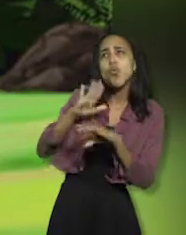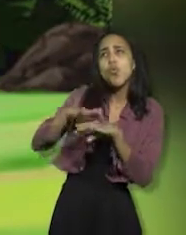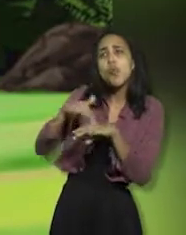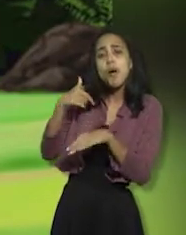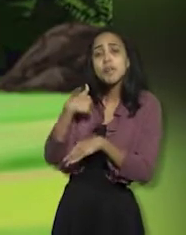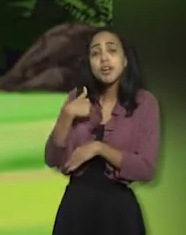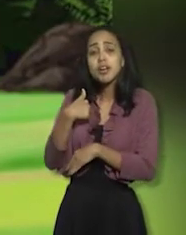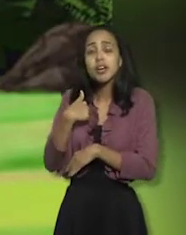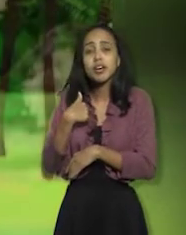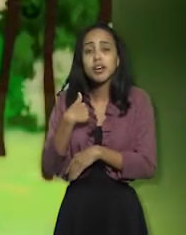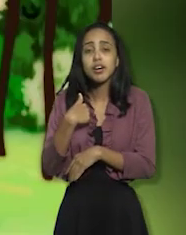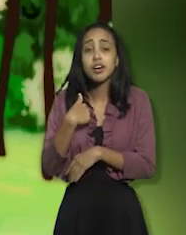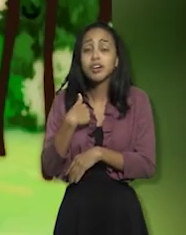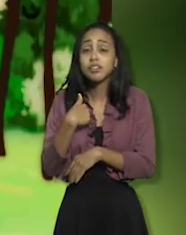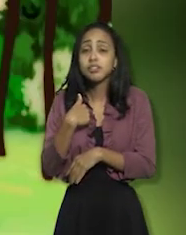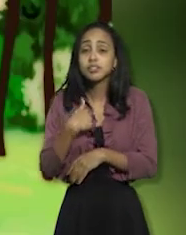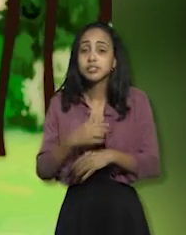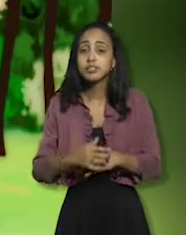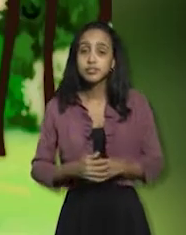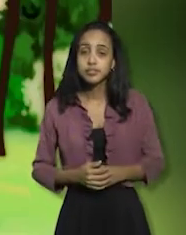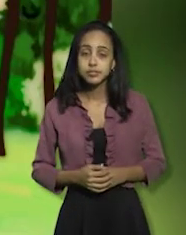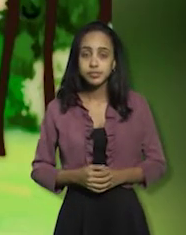siempre.